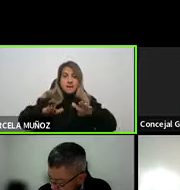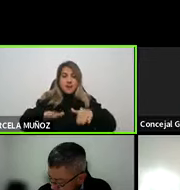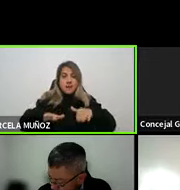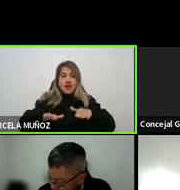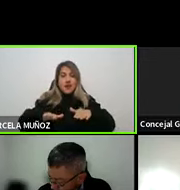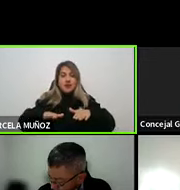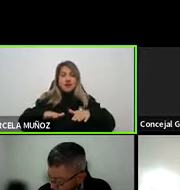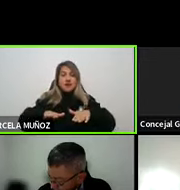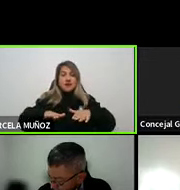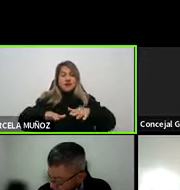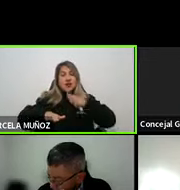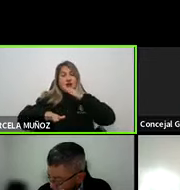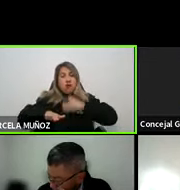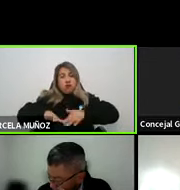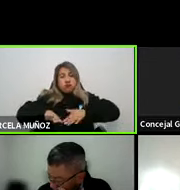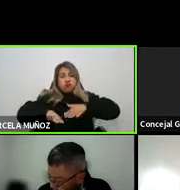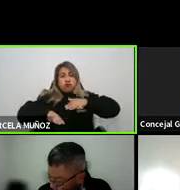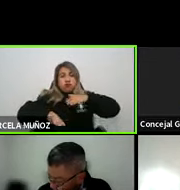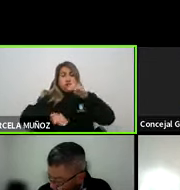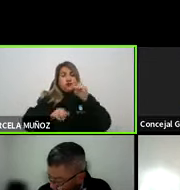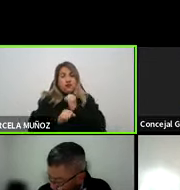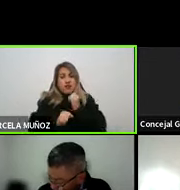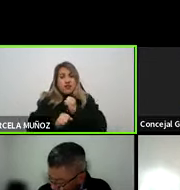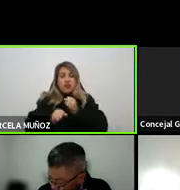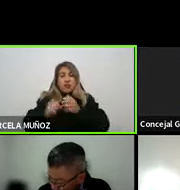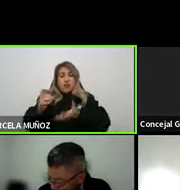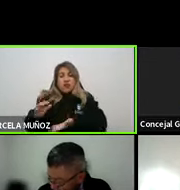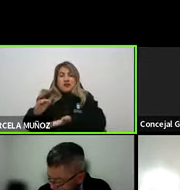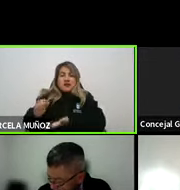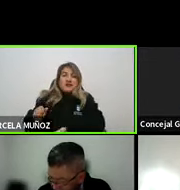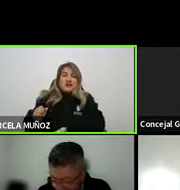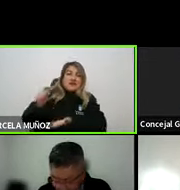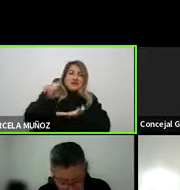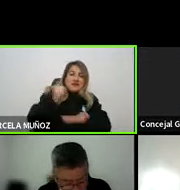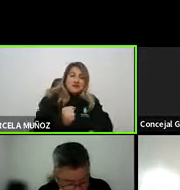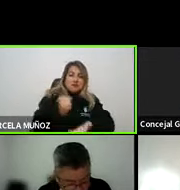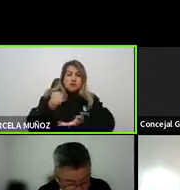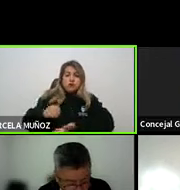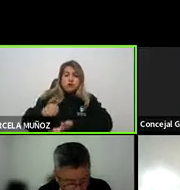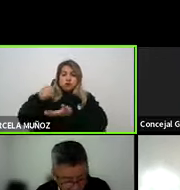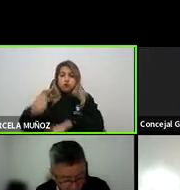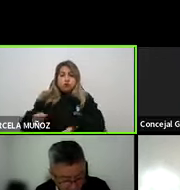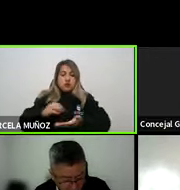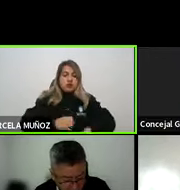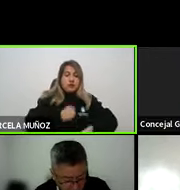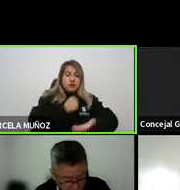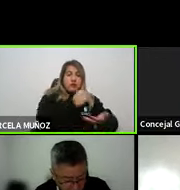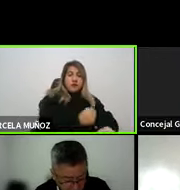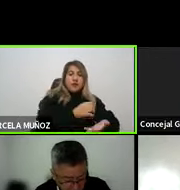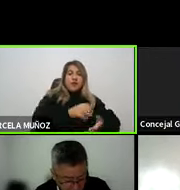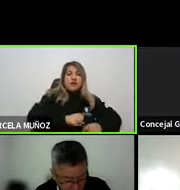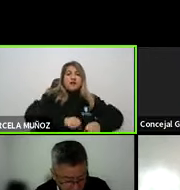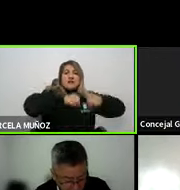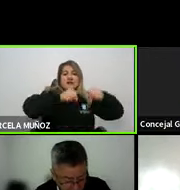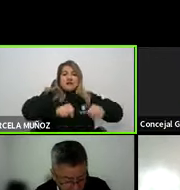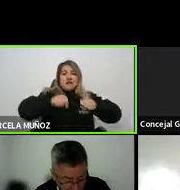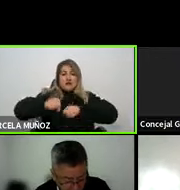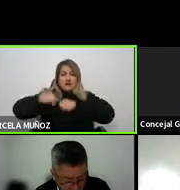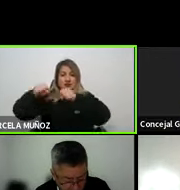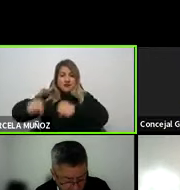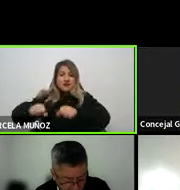frío y estuvieron acarreando sacos también en diferentes lugares. Estaba los diferentes concejales,